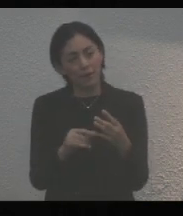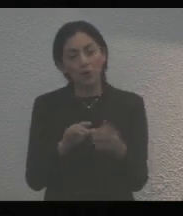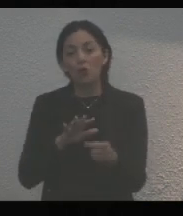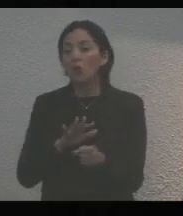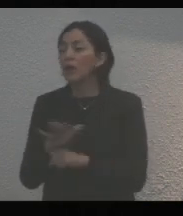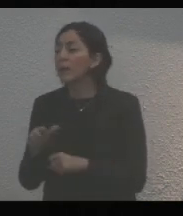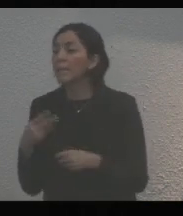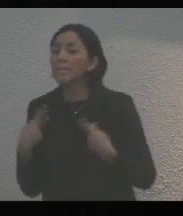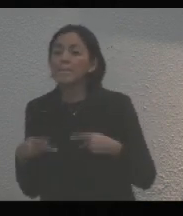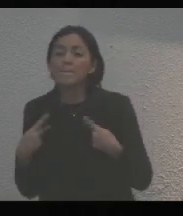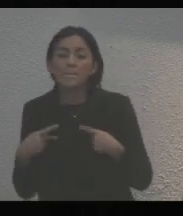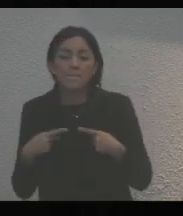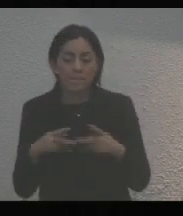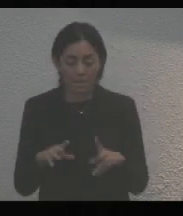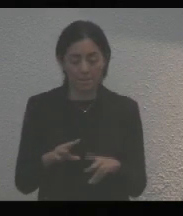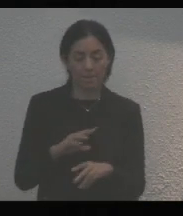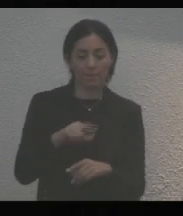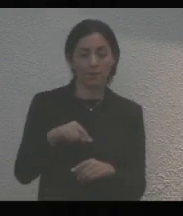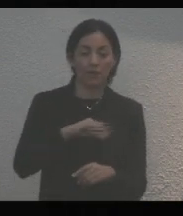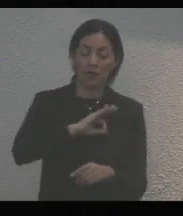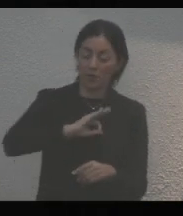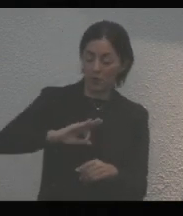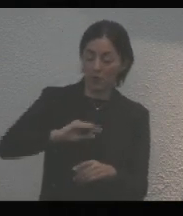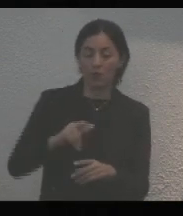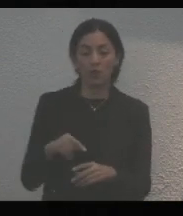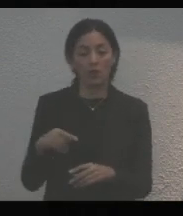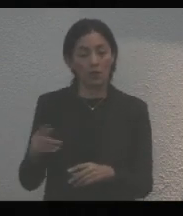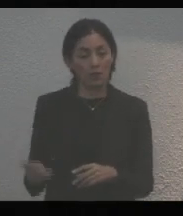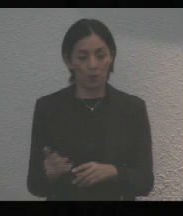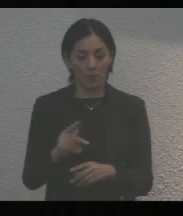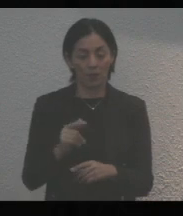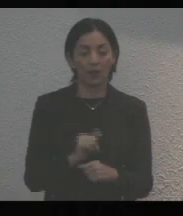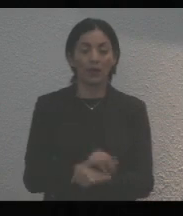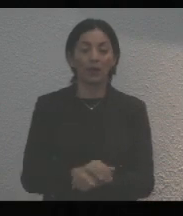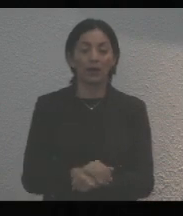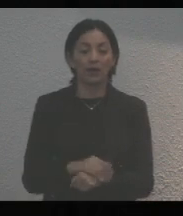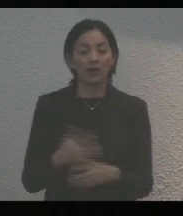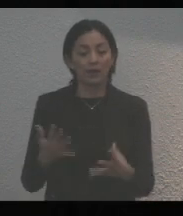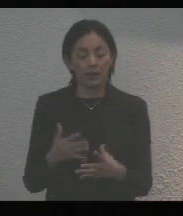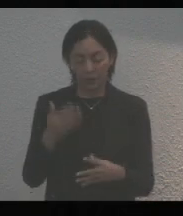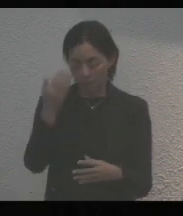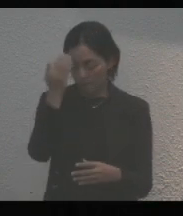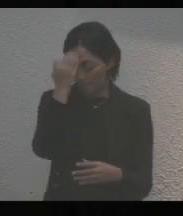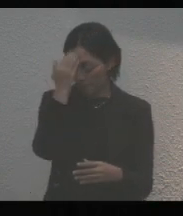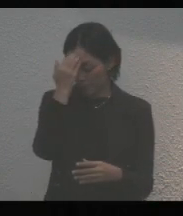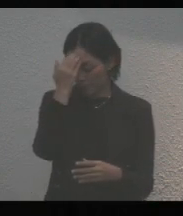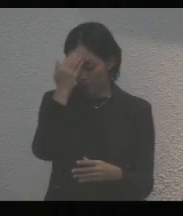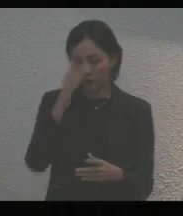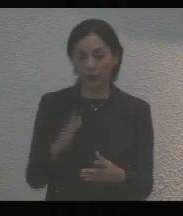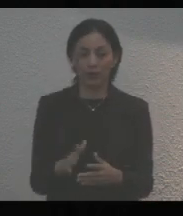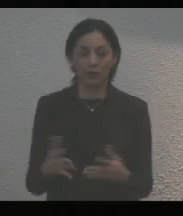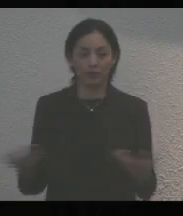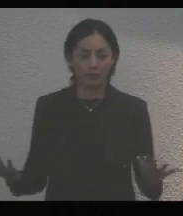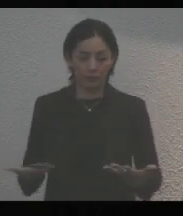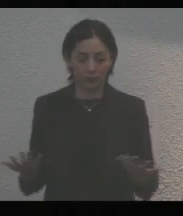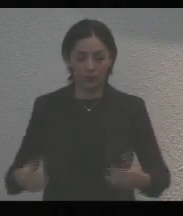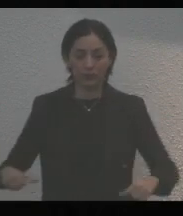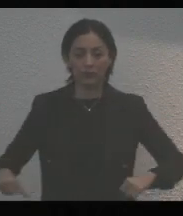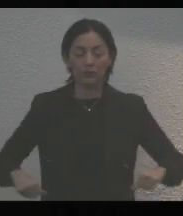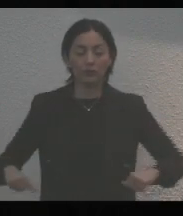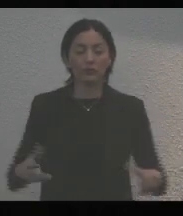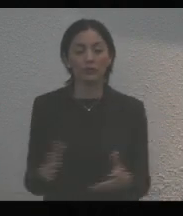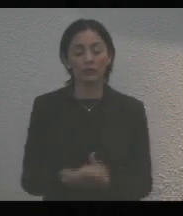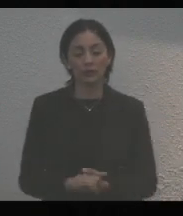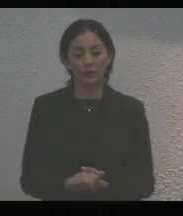cualquier persona física o moral, pública o privada, que tenga conocimiento de alguna acción o